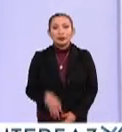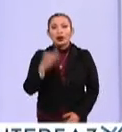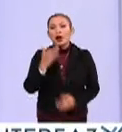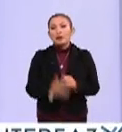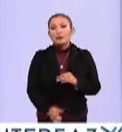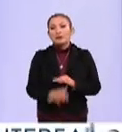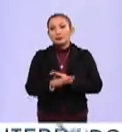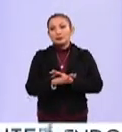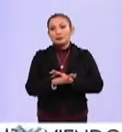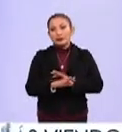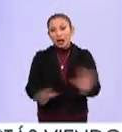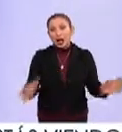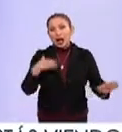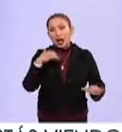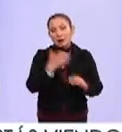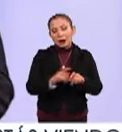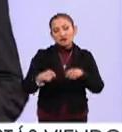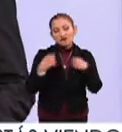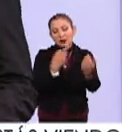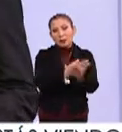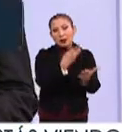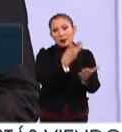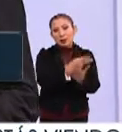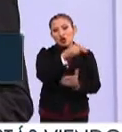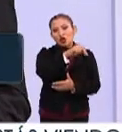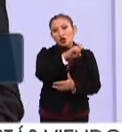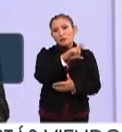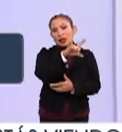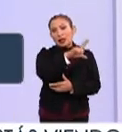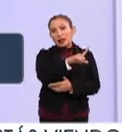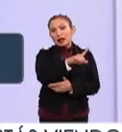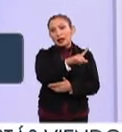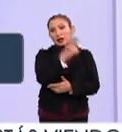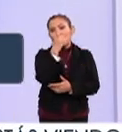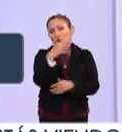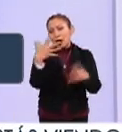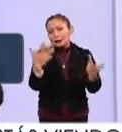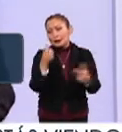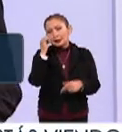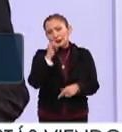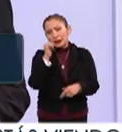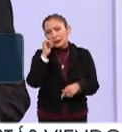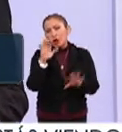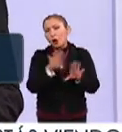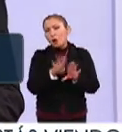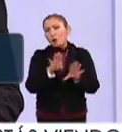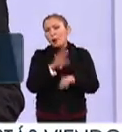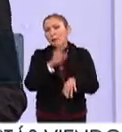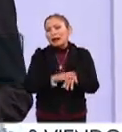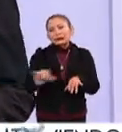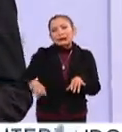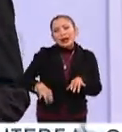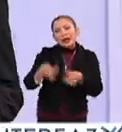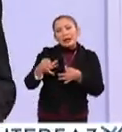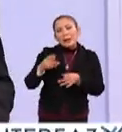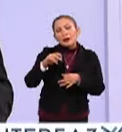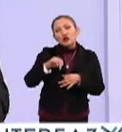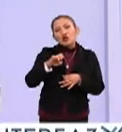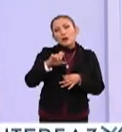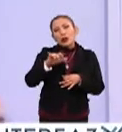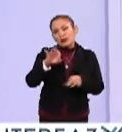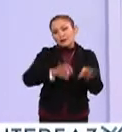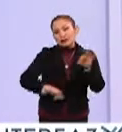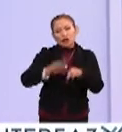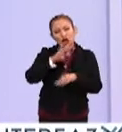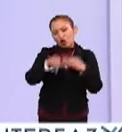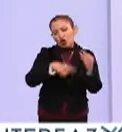Finalmente se han terminado la entrega de los premios Nobel y uno que genera siempre mucho interés es el Premio Nobel de Física.